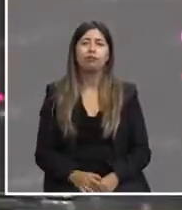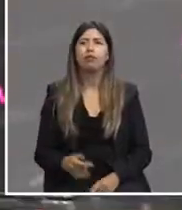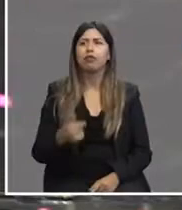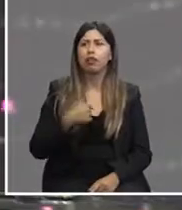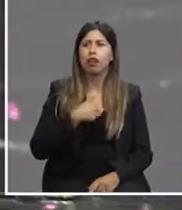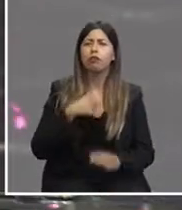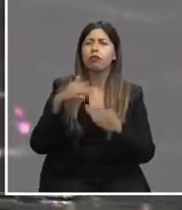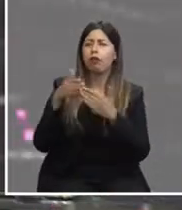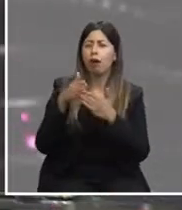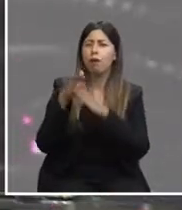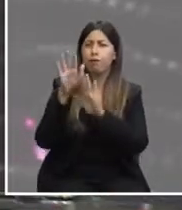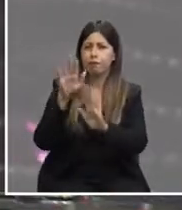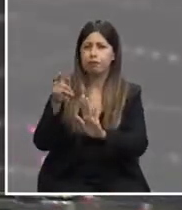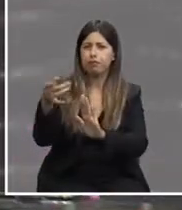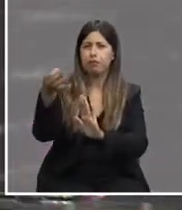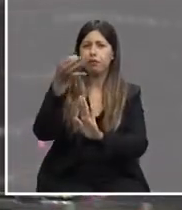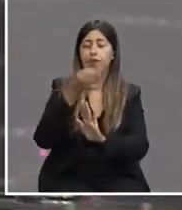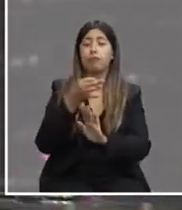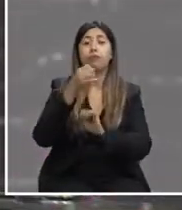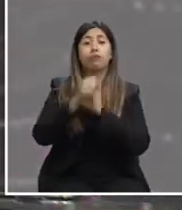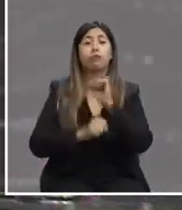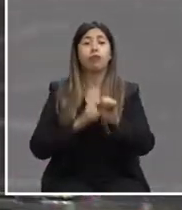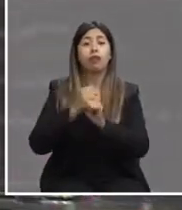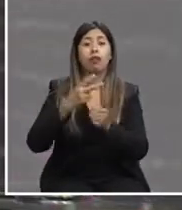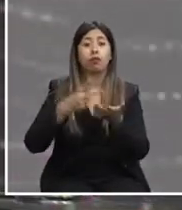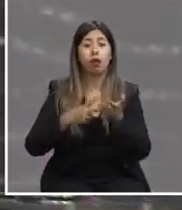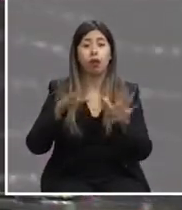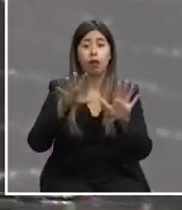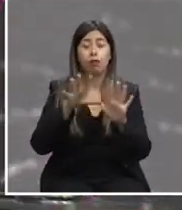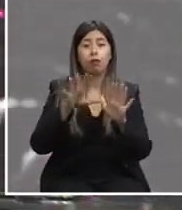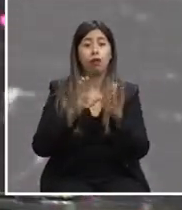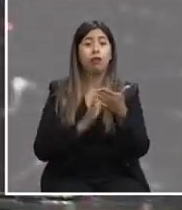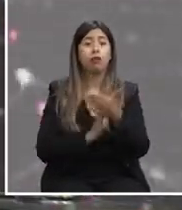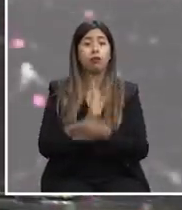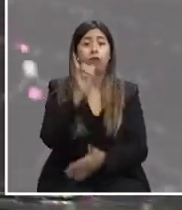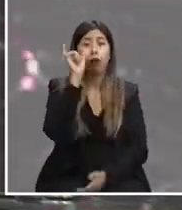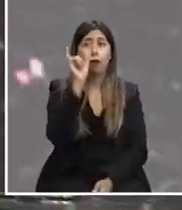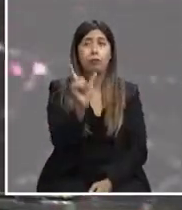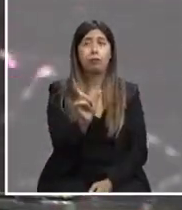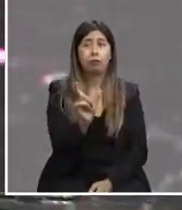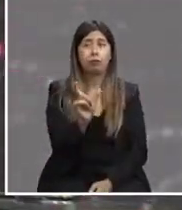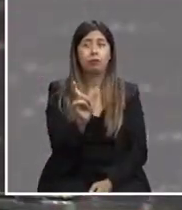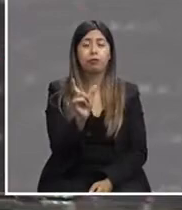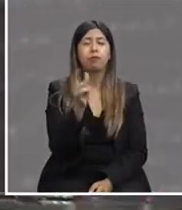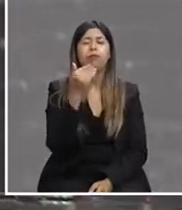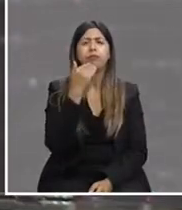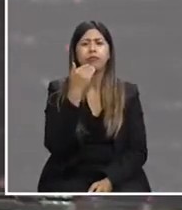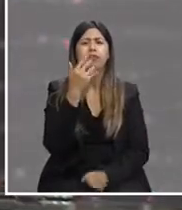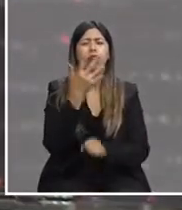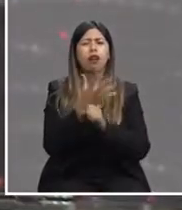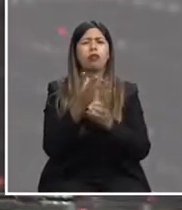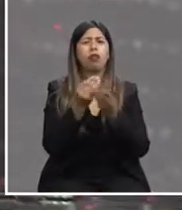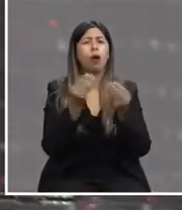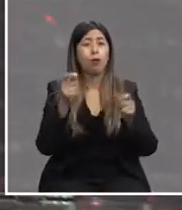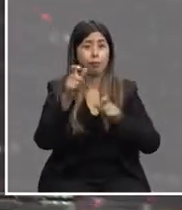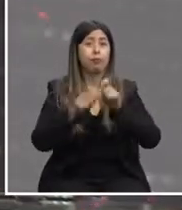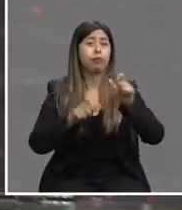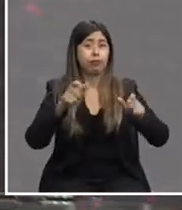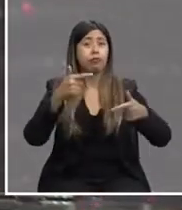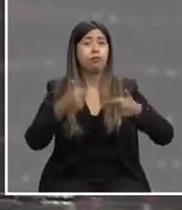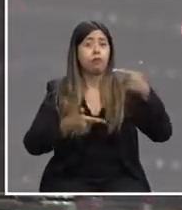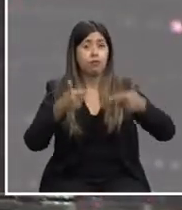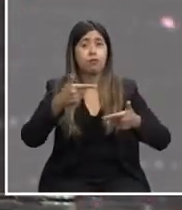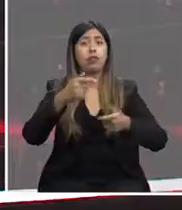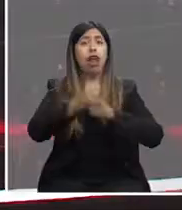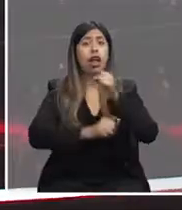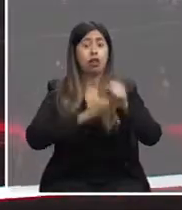que dijiste porque si bien en 2010 surge el concepto, todavía tenemos muchos políticos en 2021, 2022